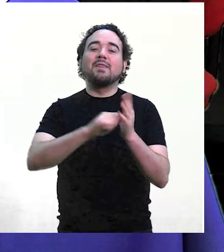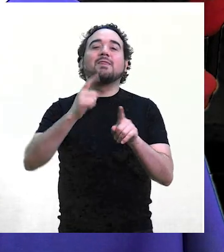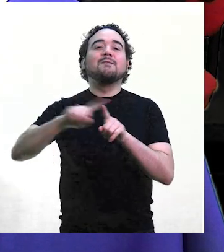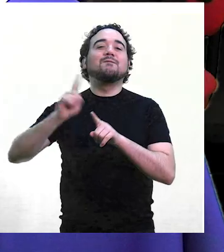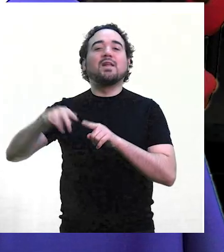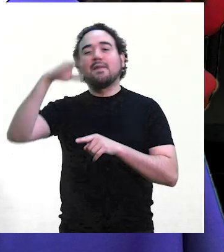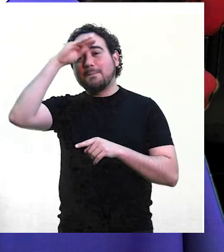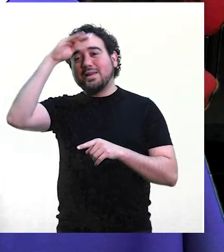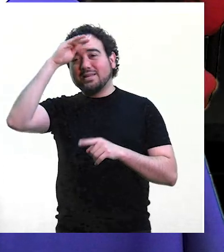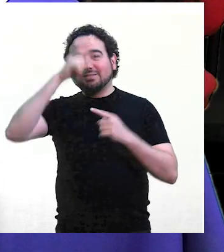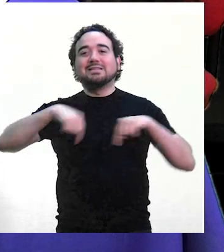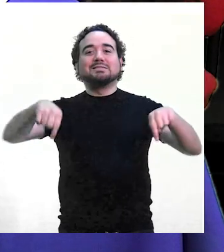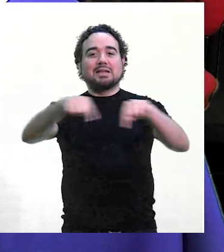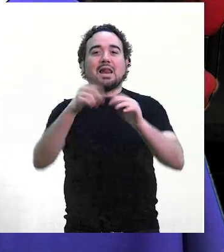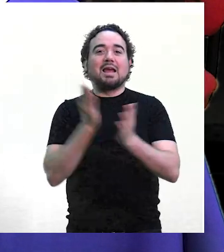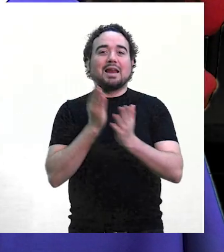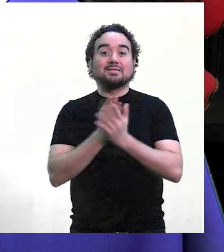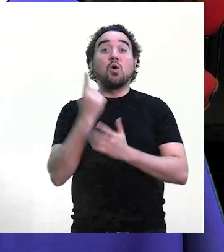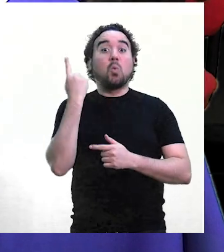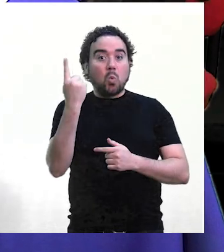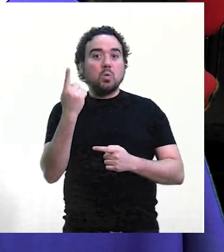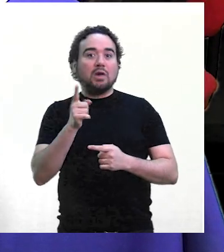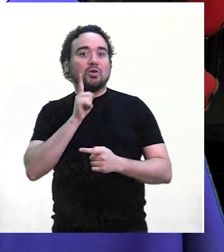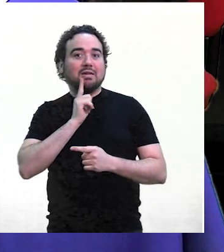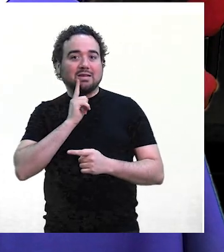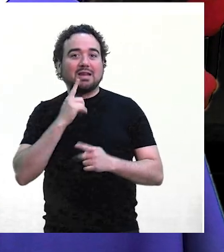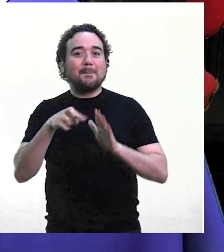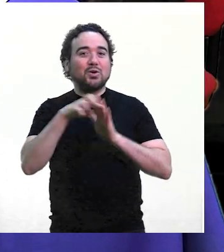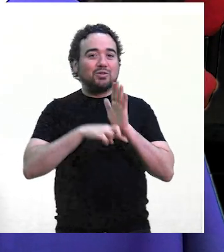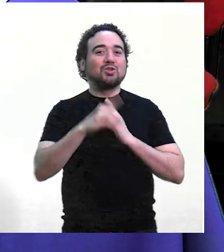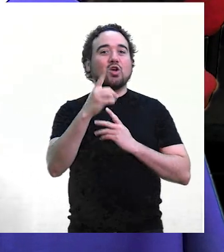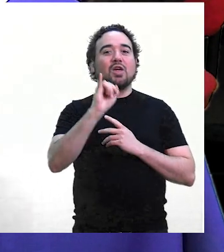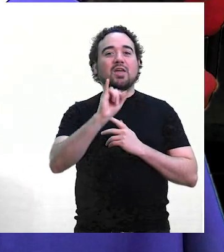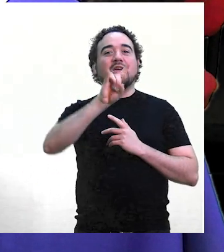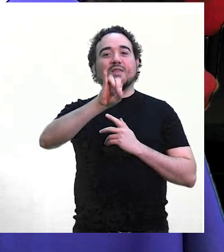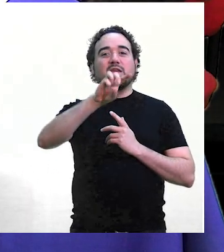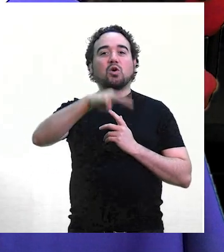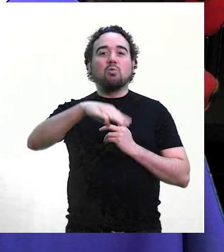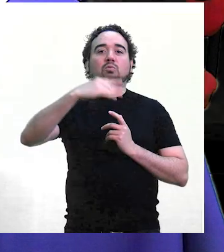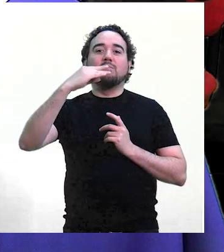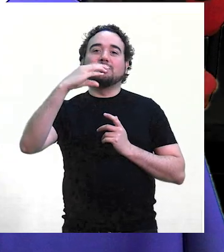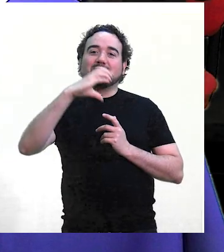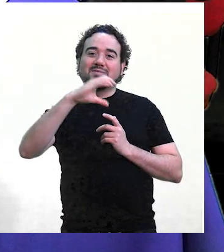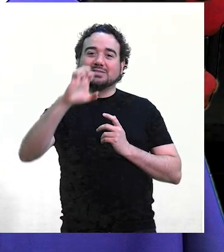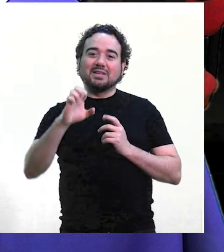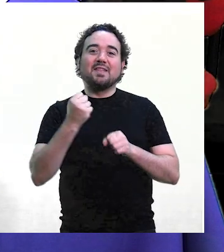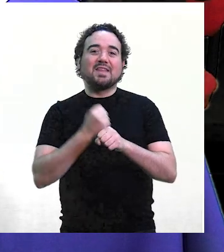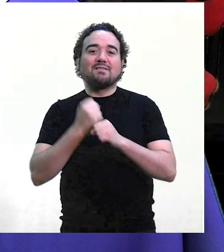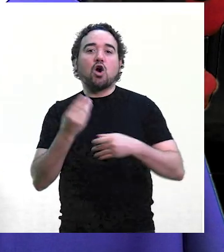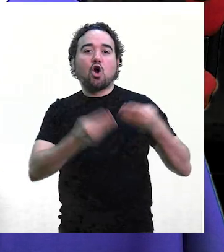redactar estas distintas experiencias que tuve en aulas. Y una que tuve en este proyecto de UNCE, donde